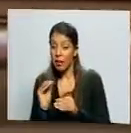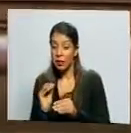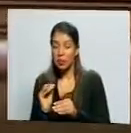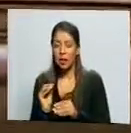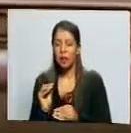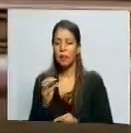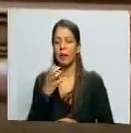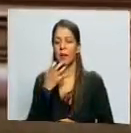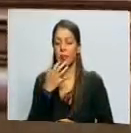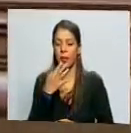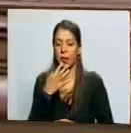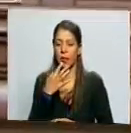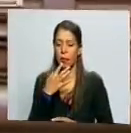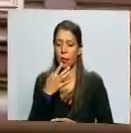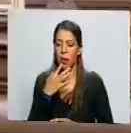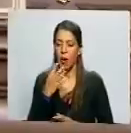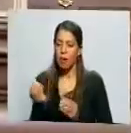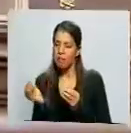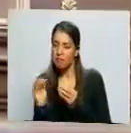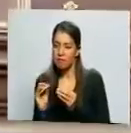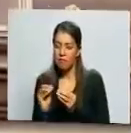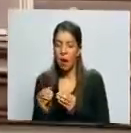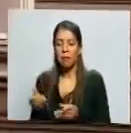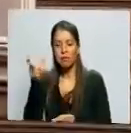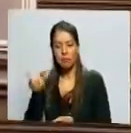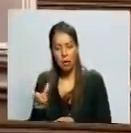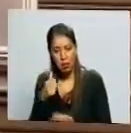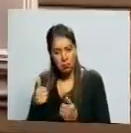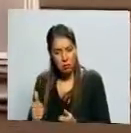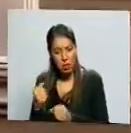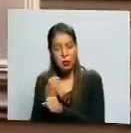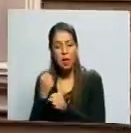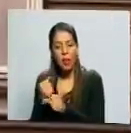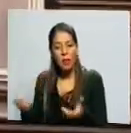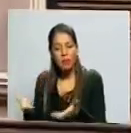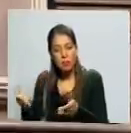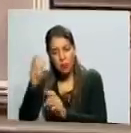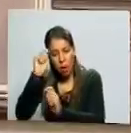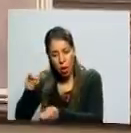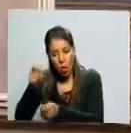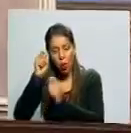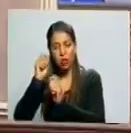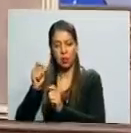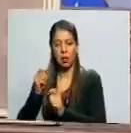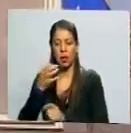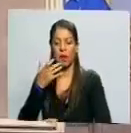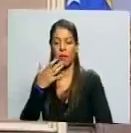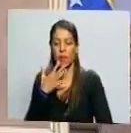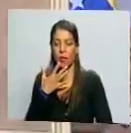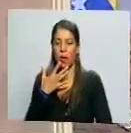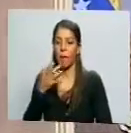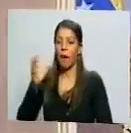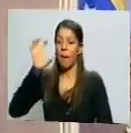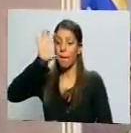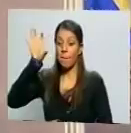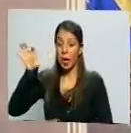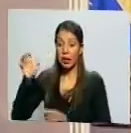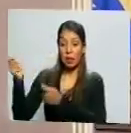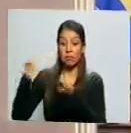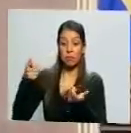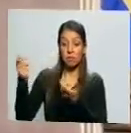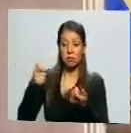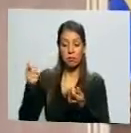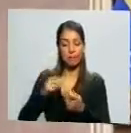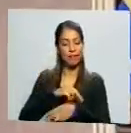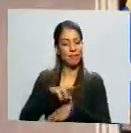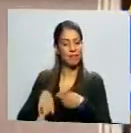el incentivo al valor agregado nacional. Para nosotros no es un juego la sustitución de importaciones. Tiene que haber